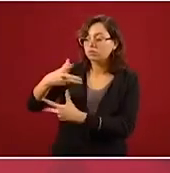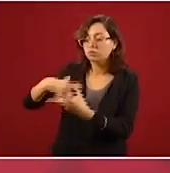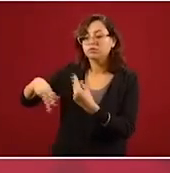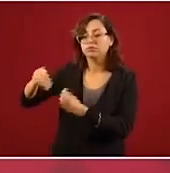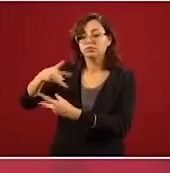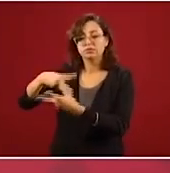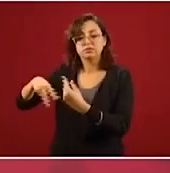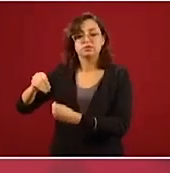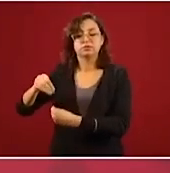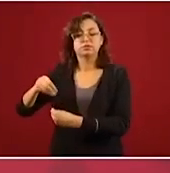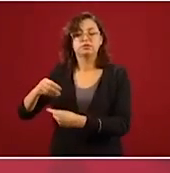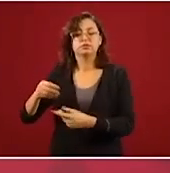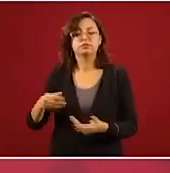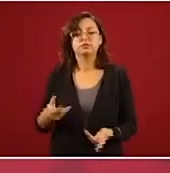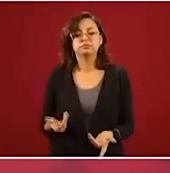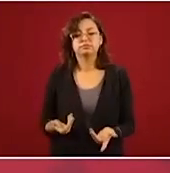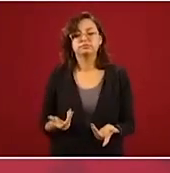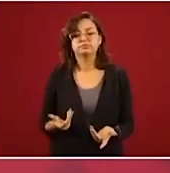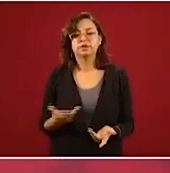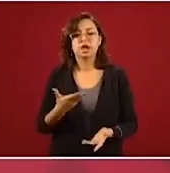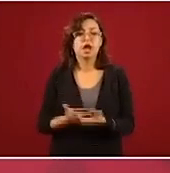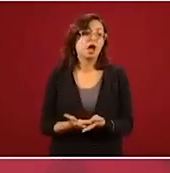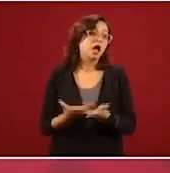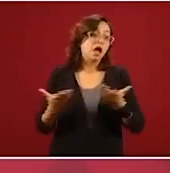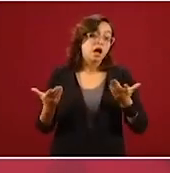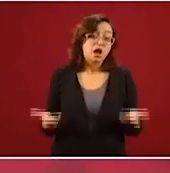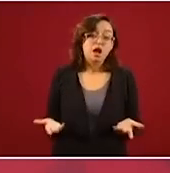Les hablaba yo de que ahora, como hay más